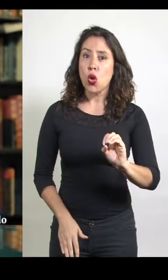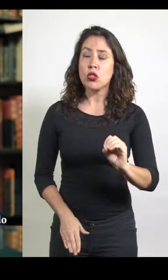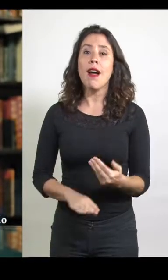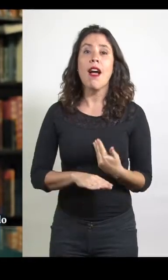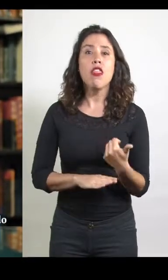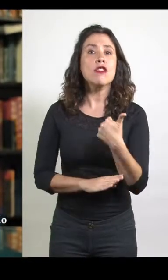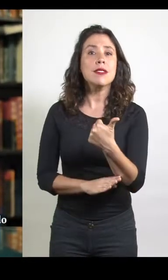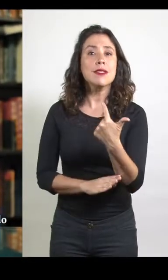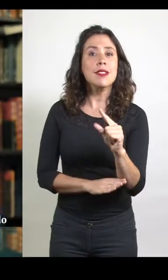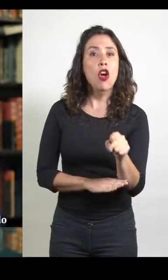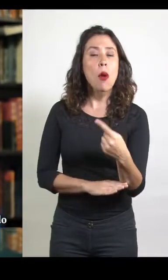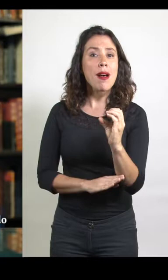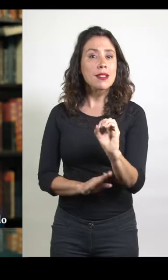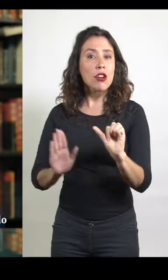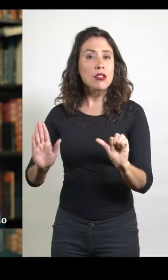le otorgó un